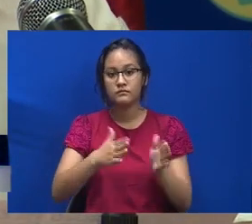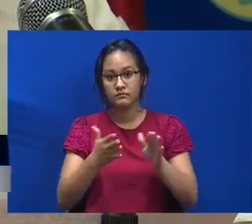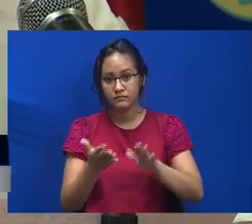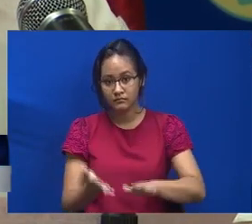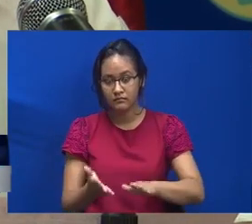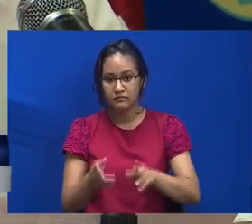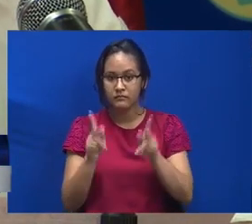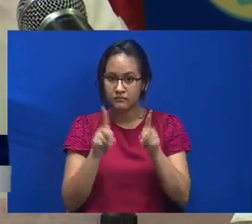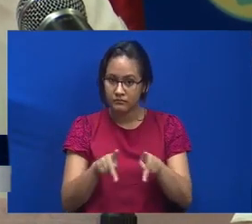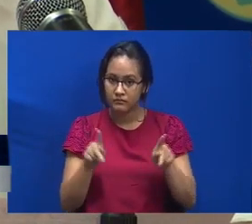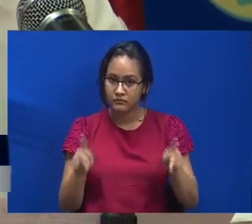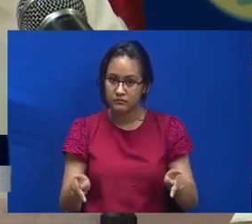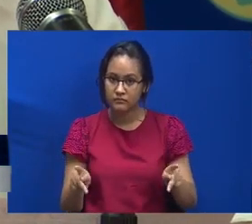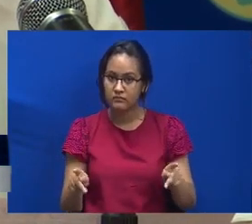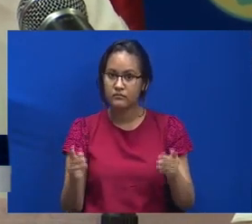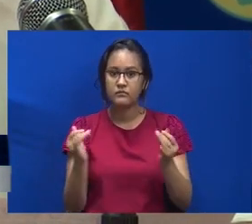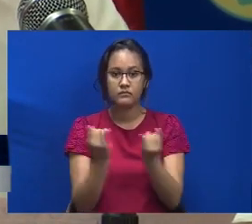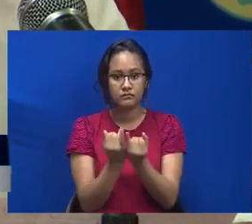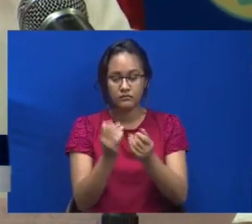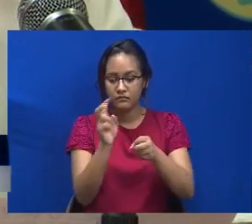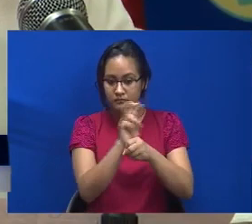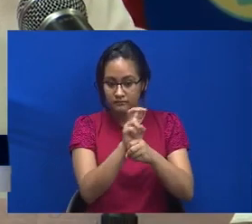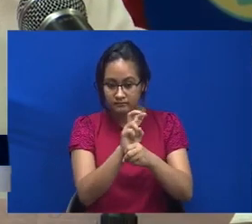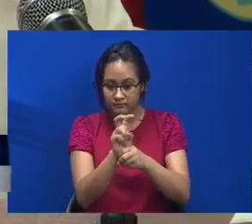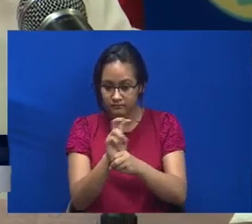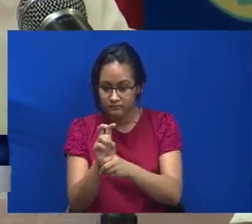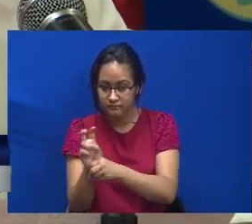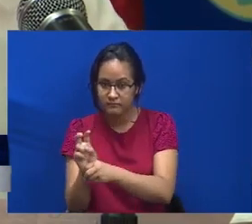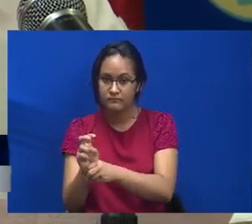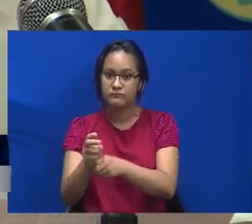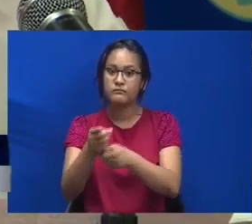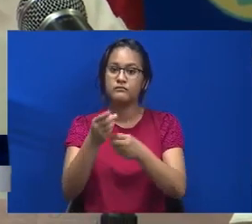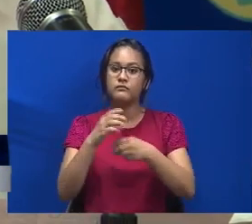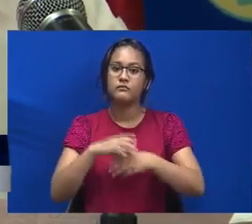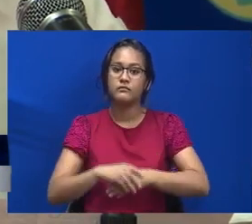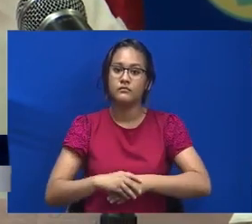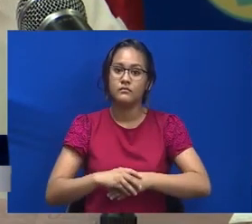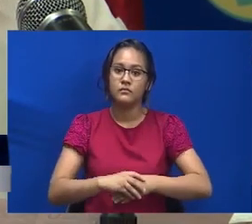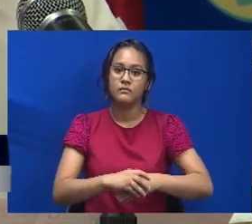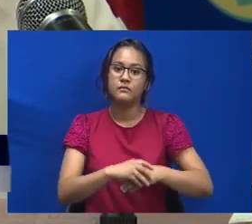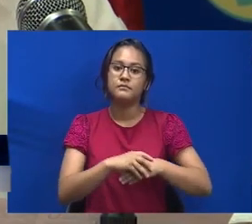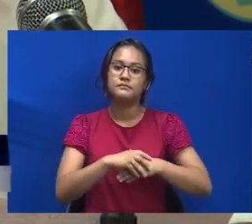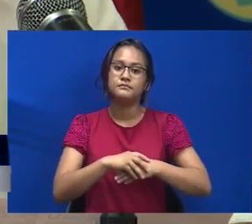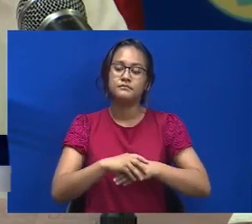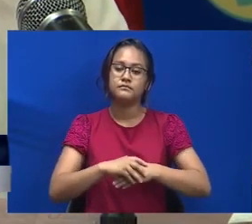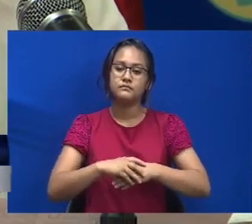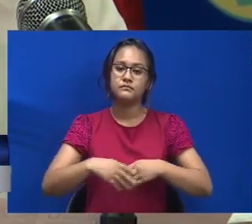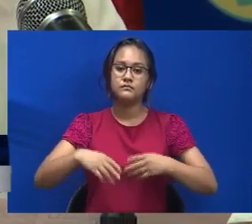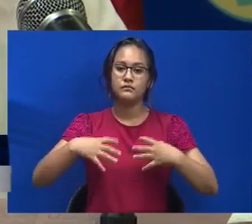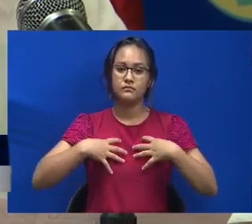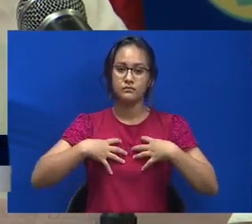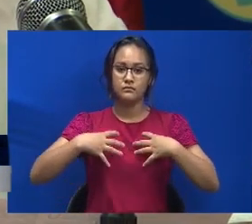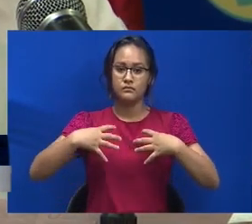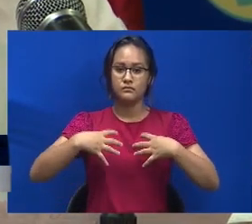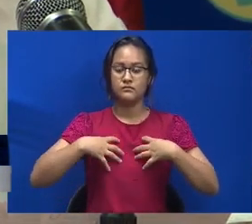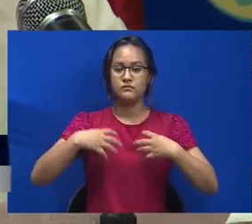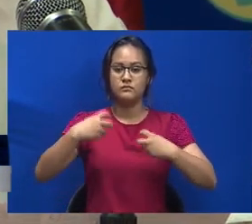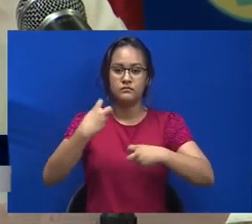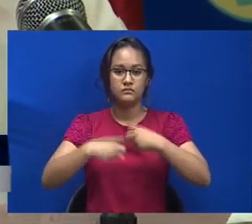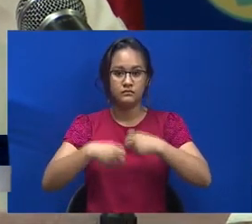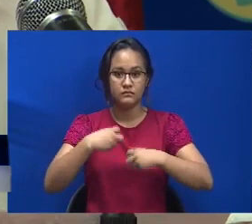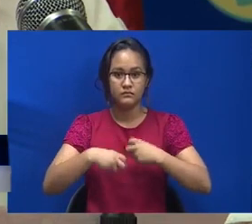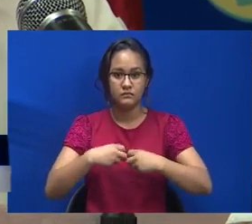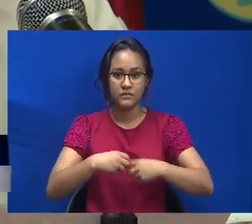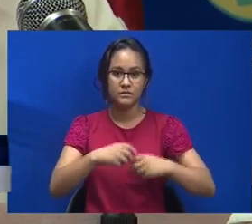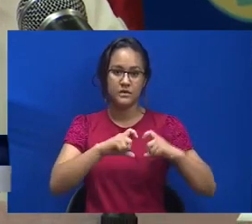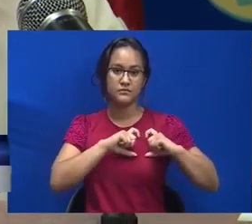personas que han estado en seguimiento debido a tromboembolismo pulmonar, diabetes mellitus, infarto